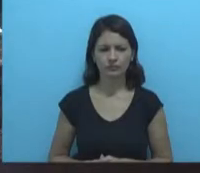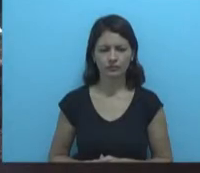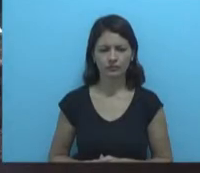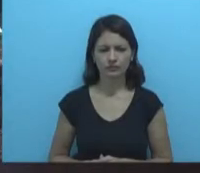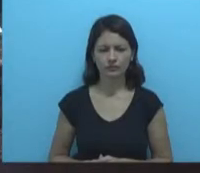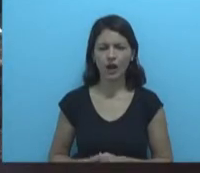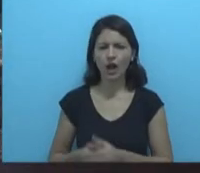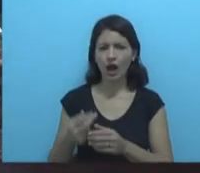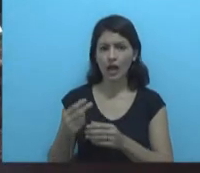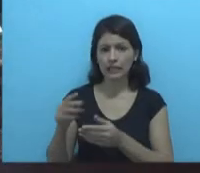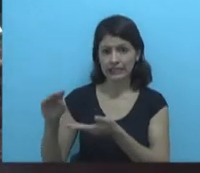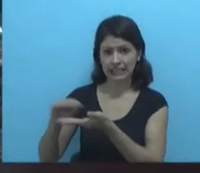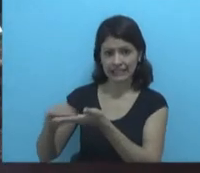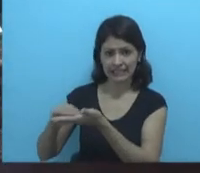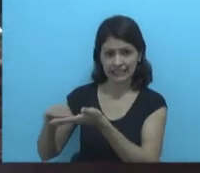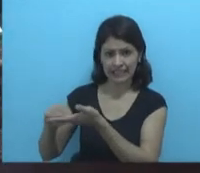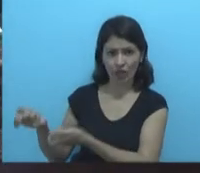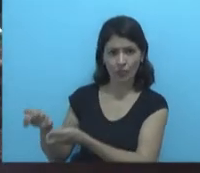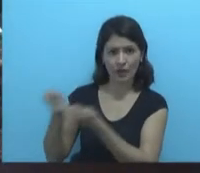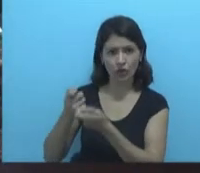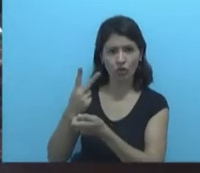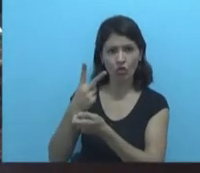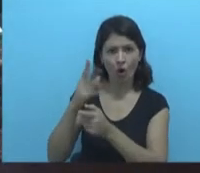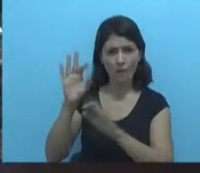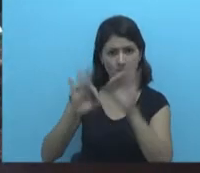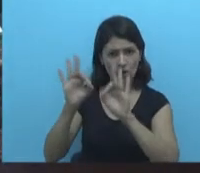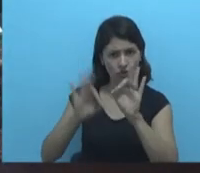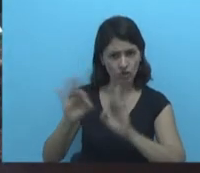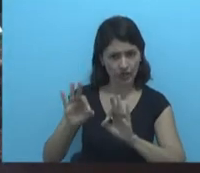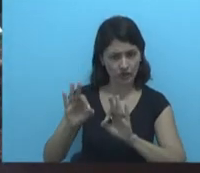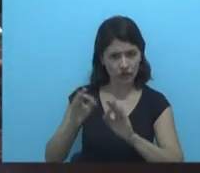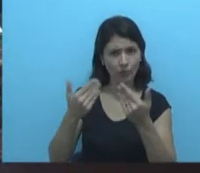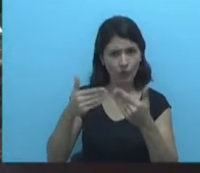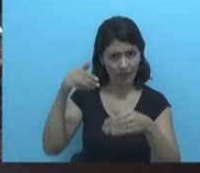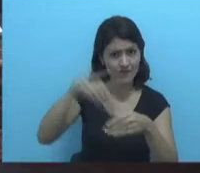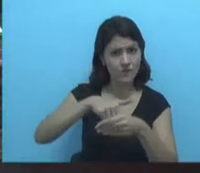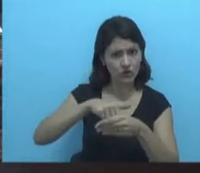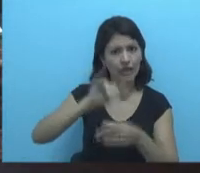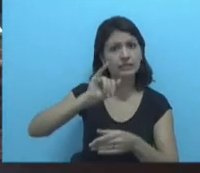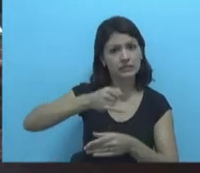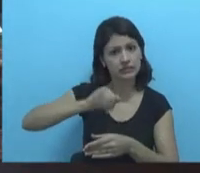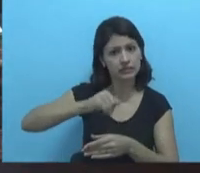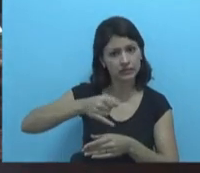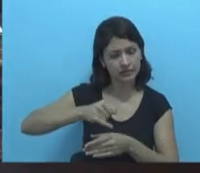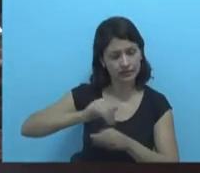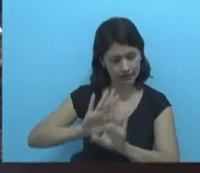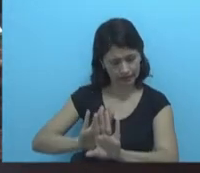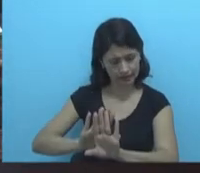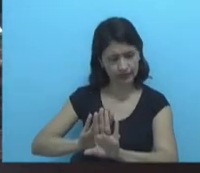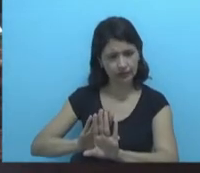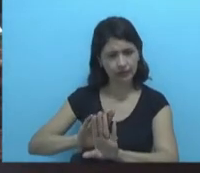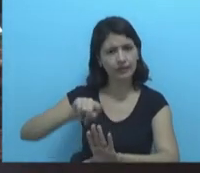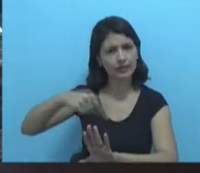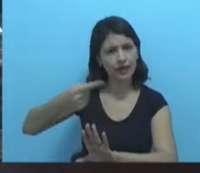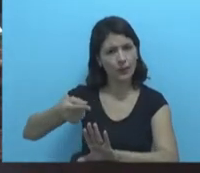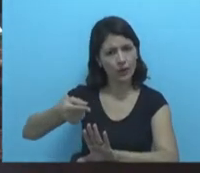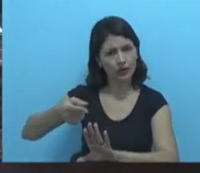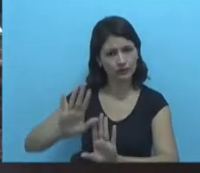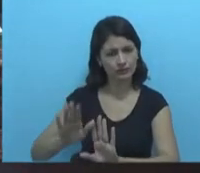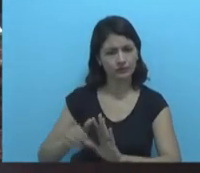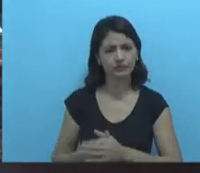venidos en revisión del Senado que están para su tratamiento sobre tablas, que lo vamos a poner en consideración después que votemos el